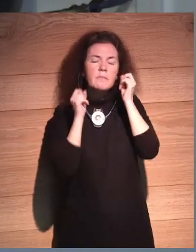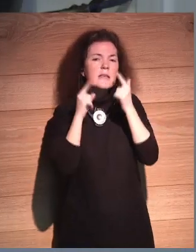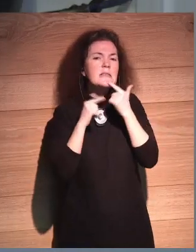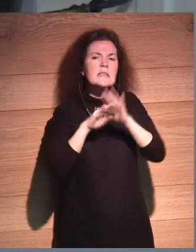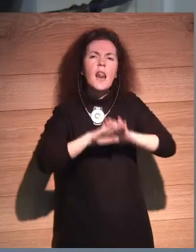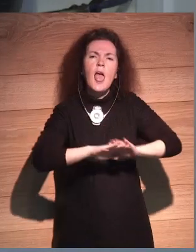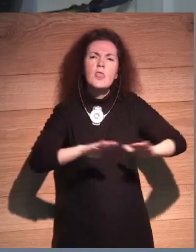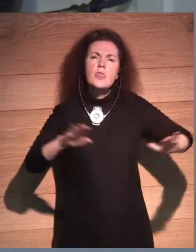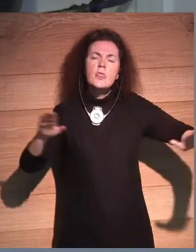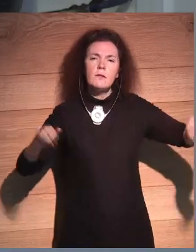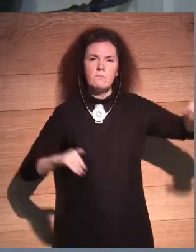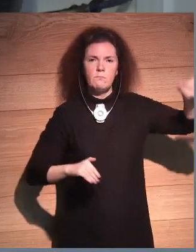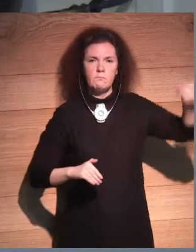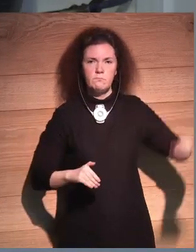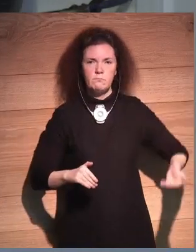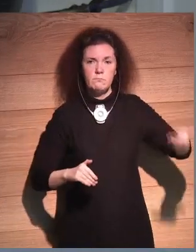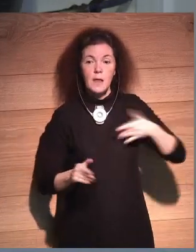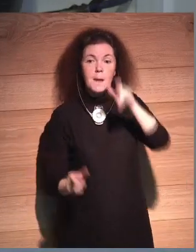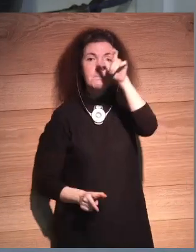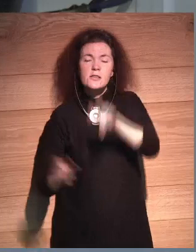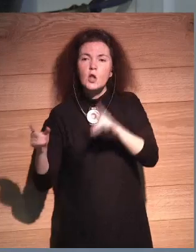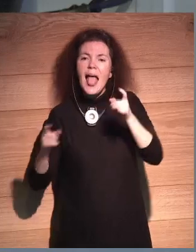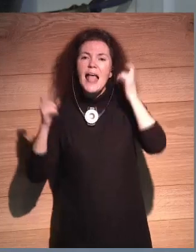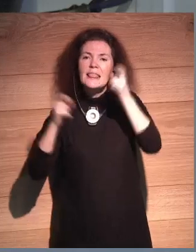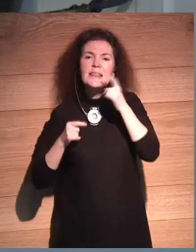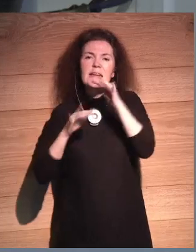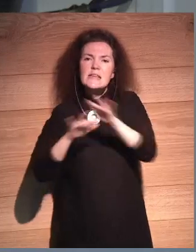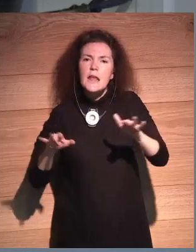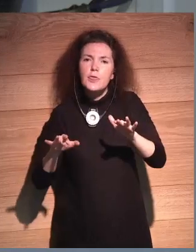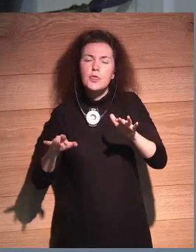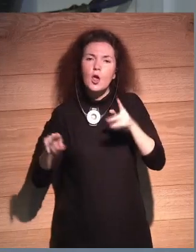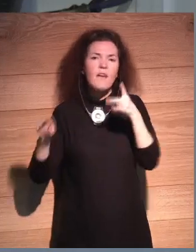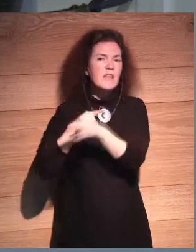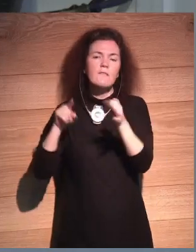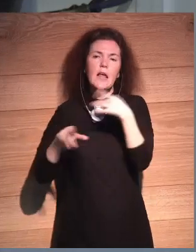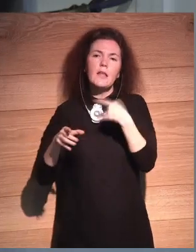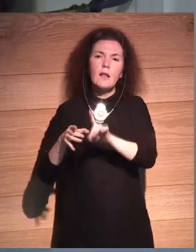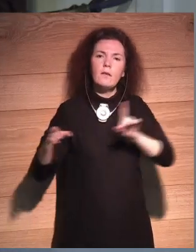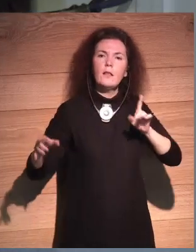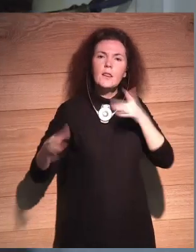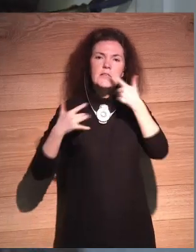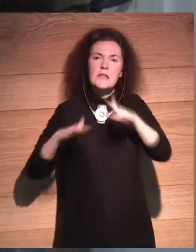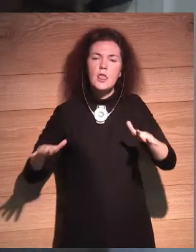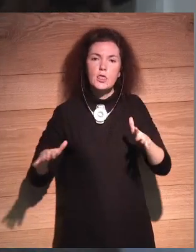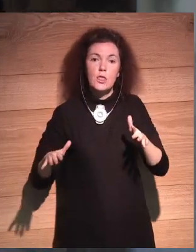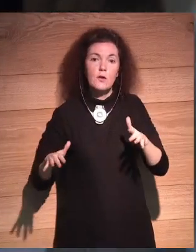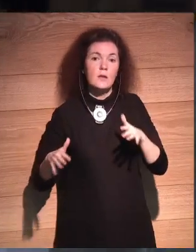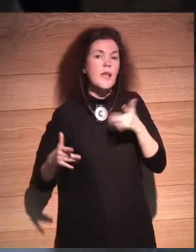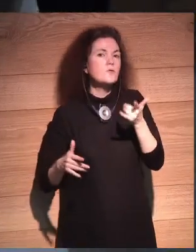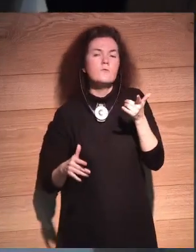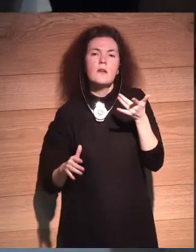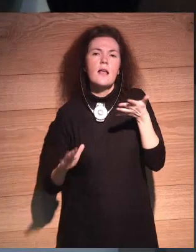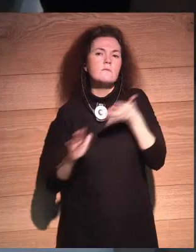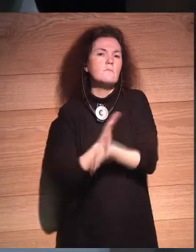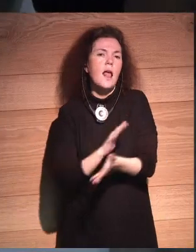hombre intenta alejarse de él con todos los medios hoy en día. Suya es una de las mejores